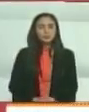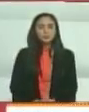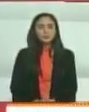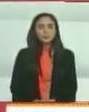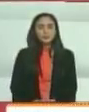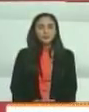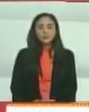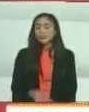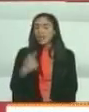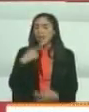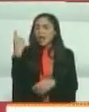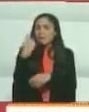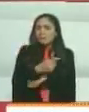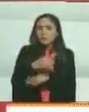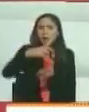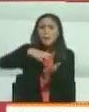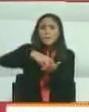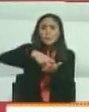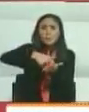Como usted ordene, amo.